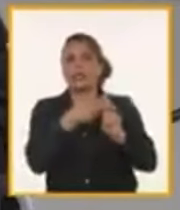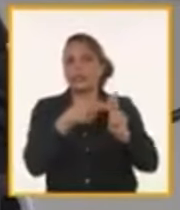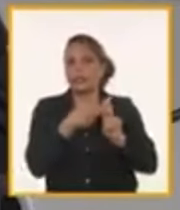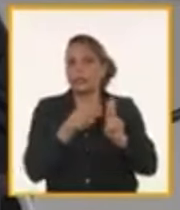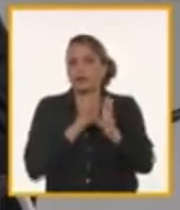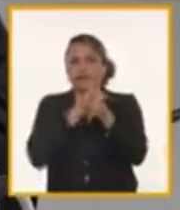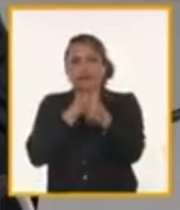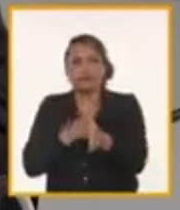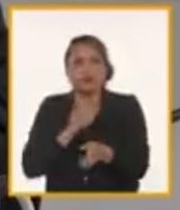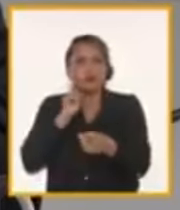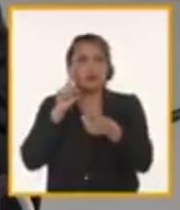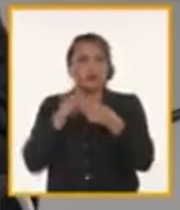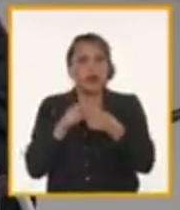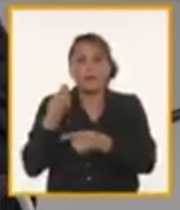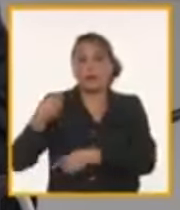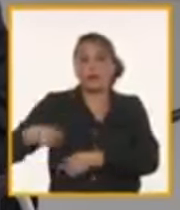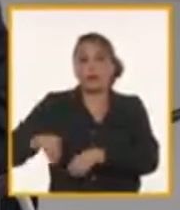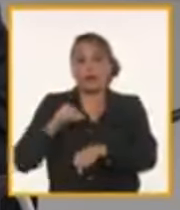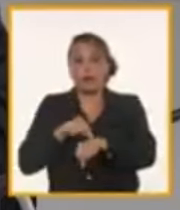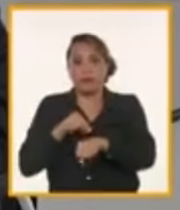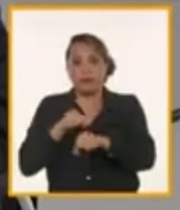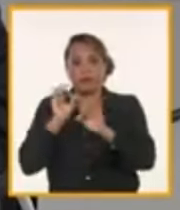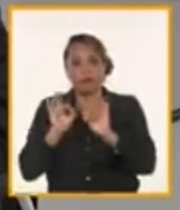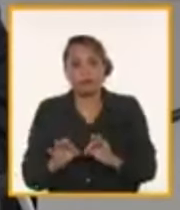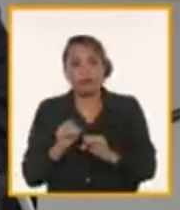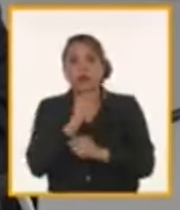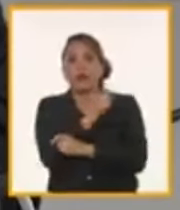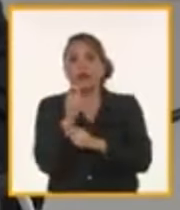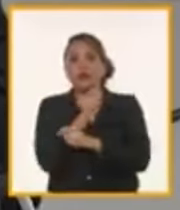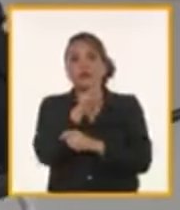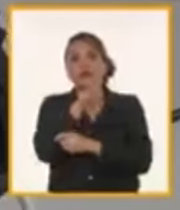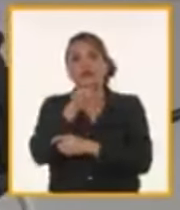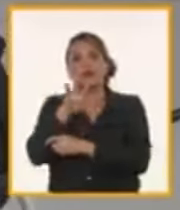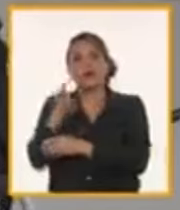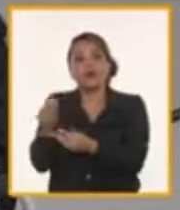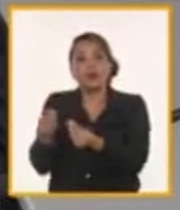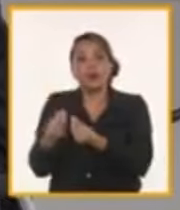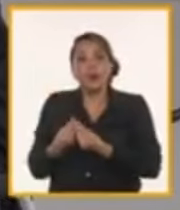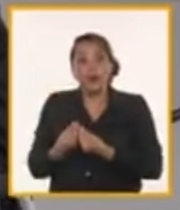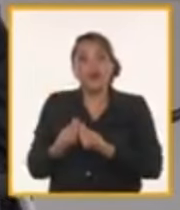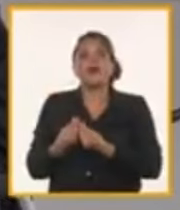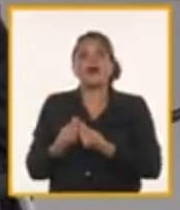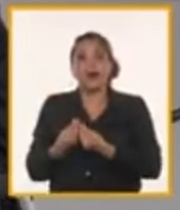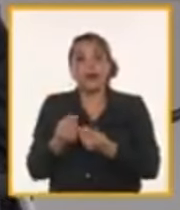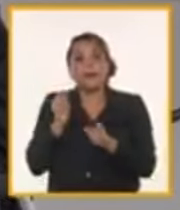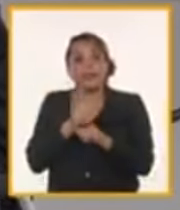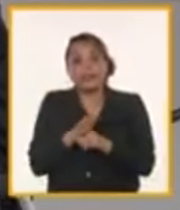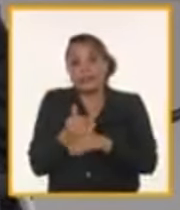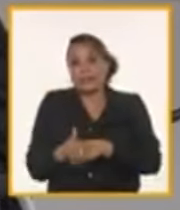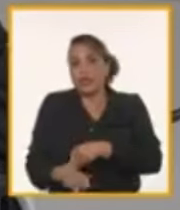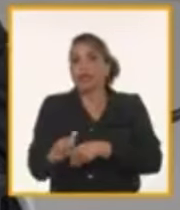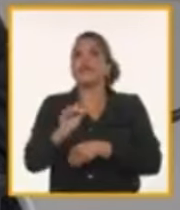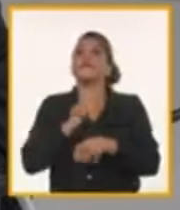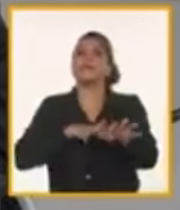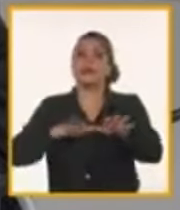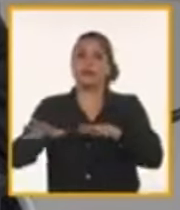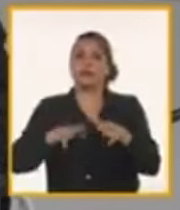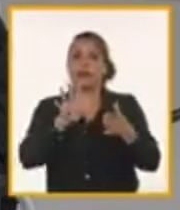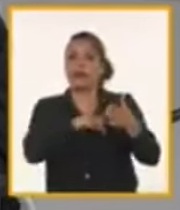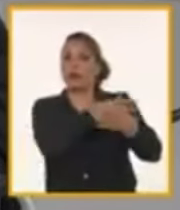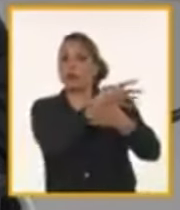función de aprovechar los tiempos que este curso 2024 nos ofrece y preparar ese calendario del curso